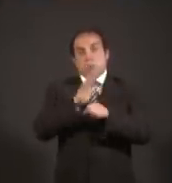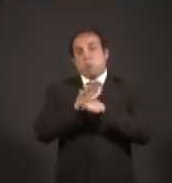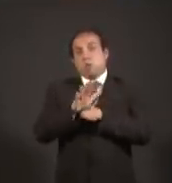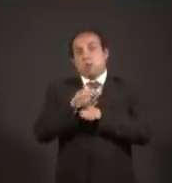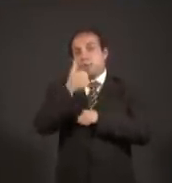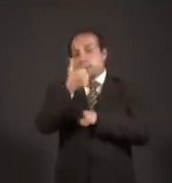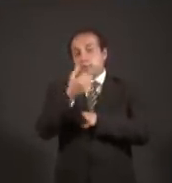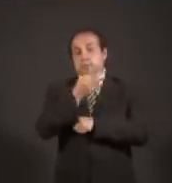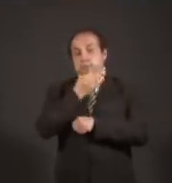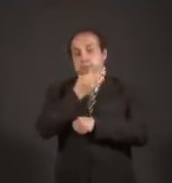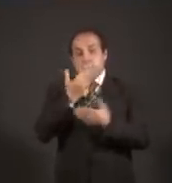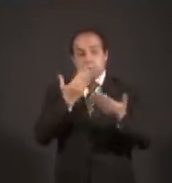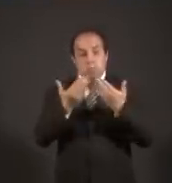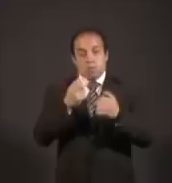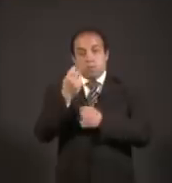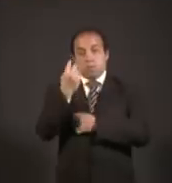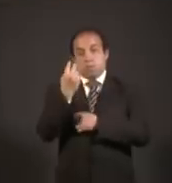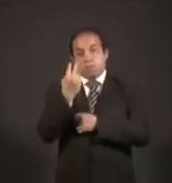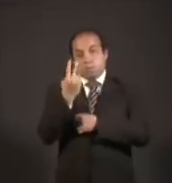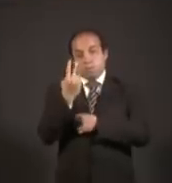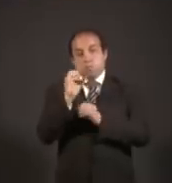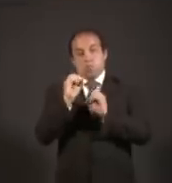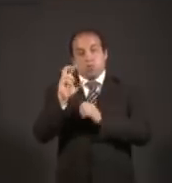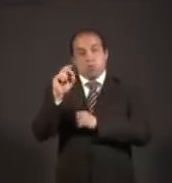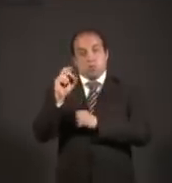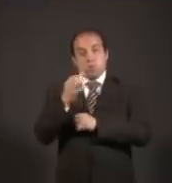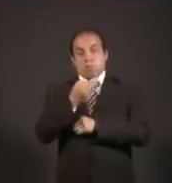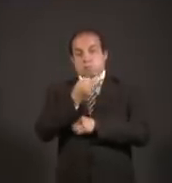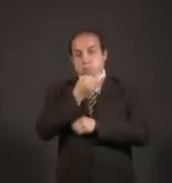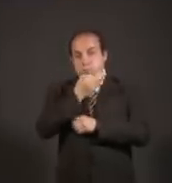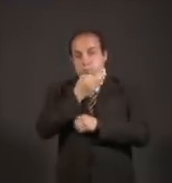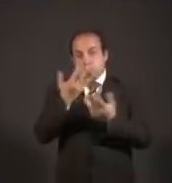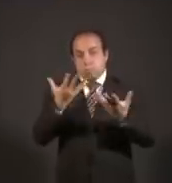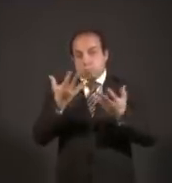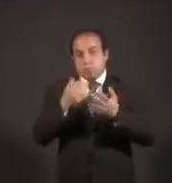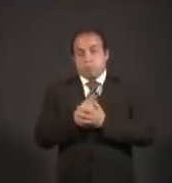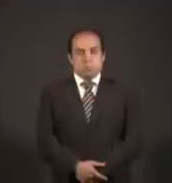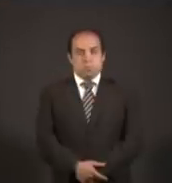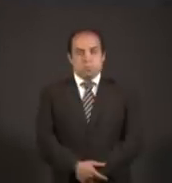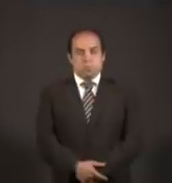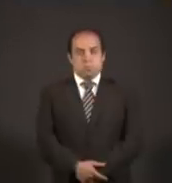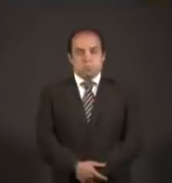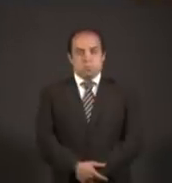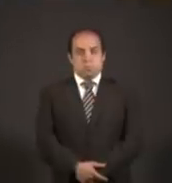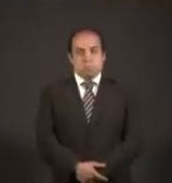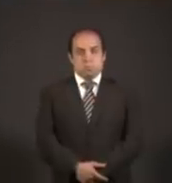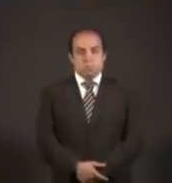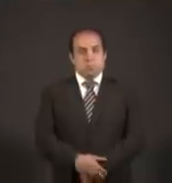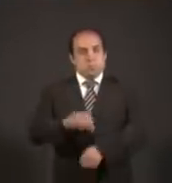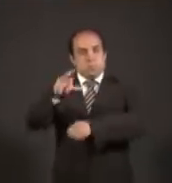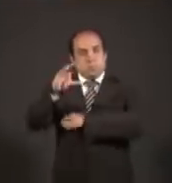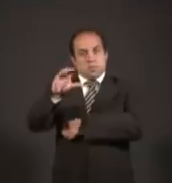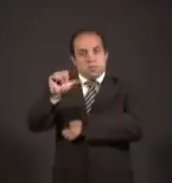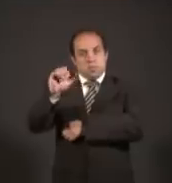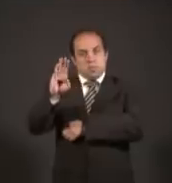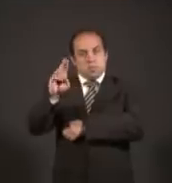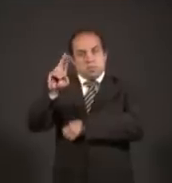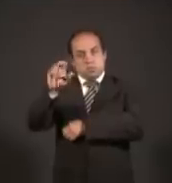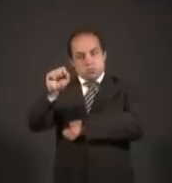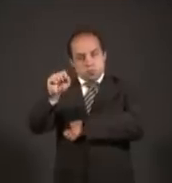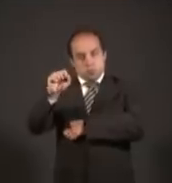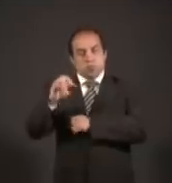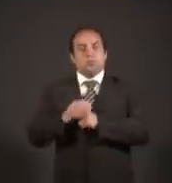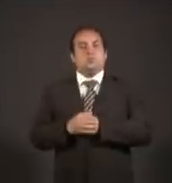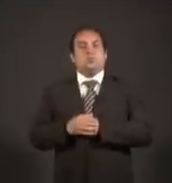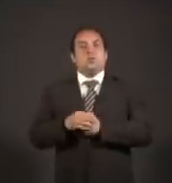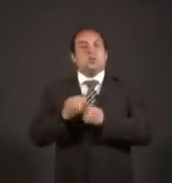comparación de los 25 o 30 minutos que se realizarían en la zona terrestre. El cablebús es un nuevo sistema de movilidad